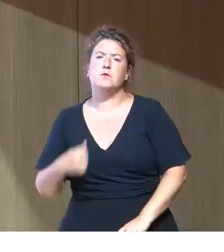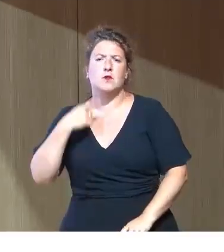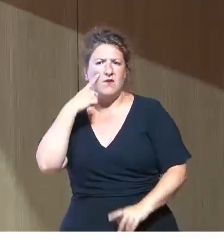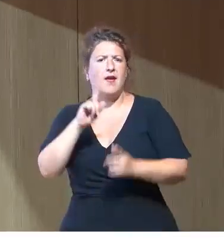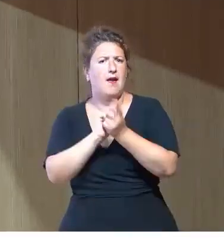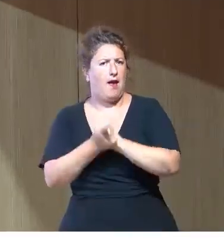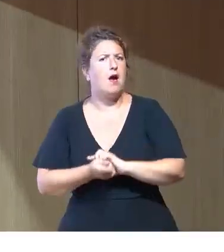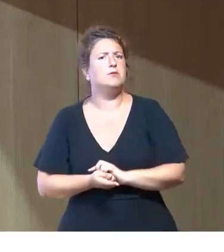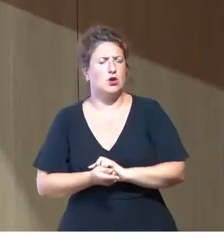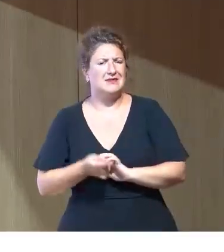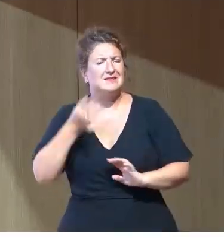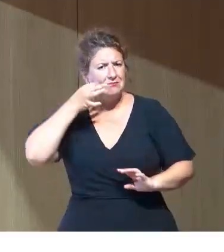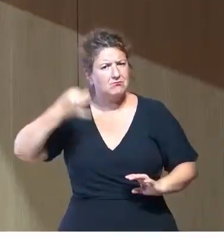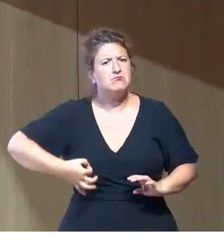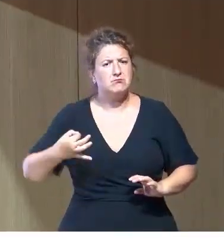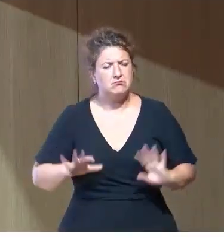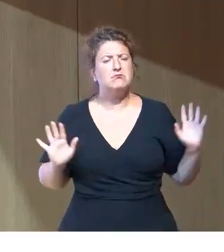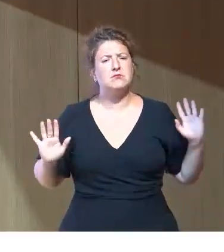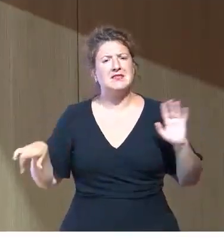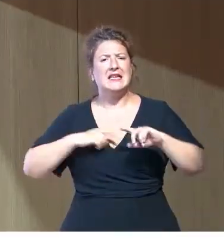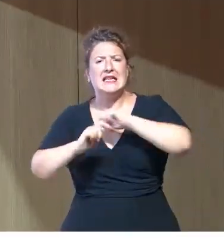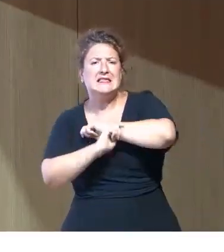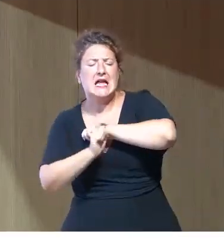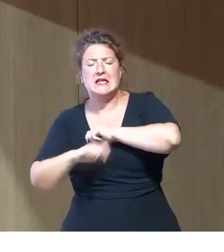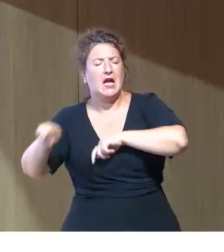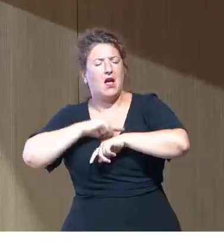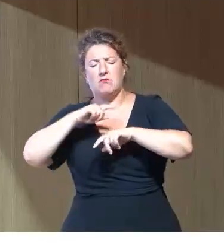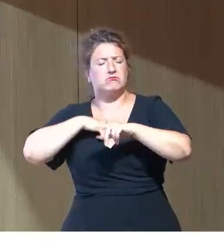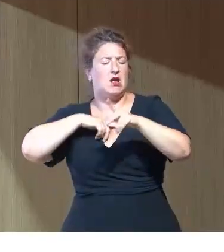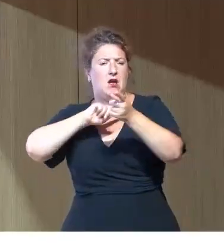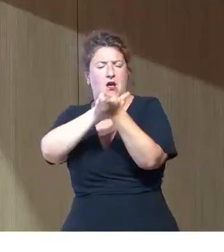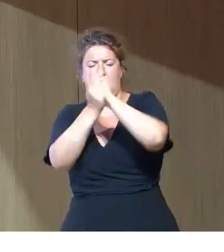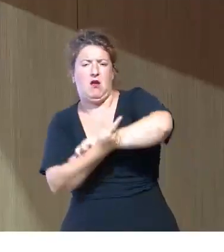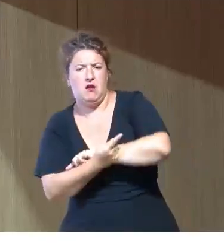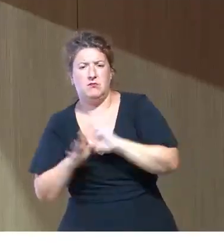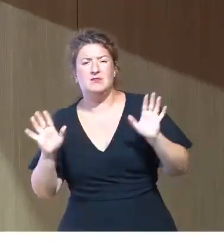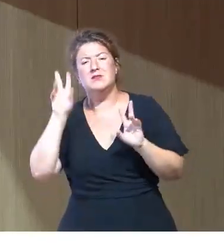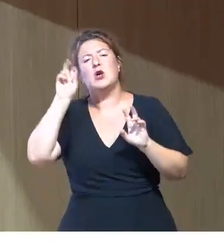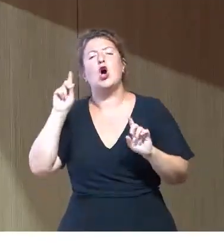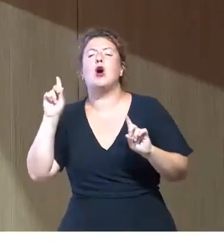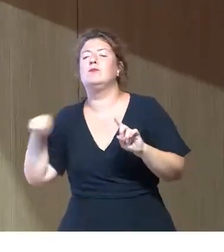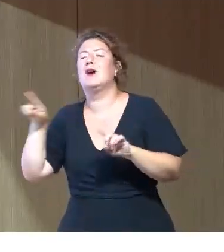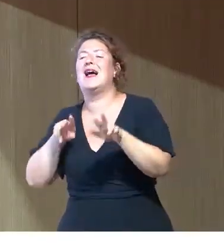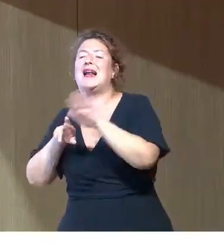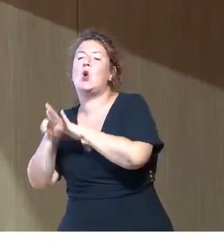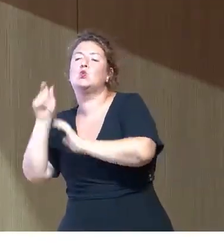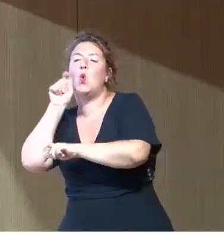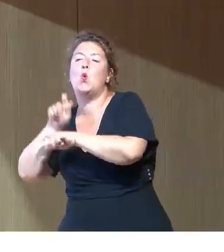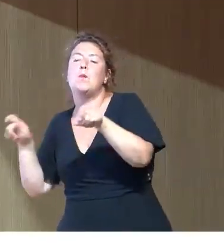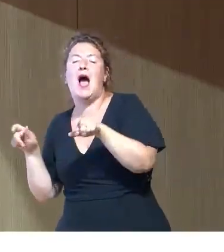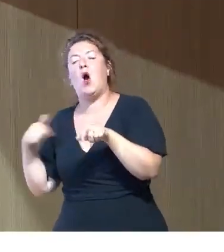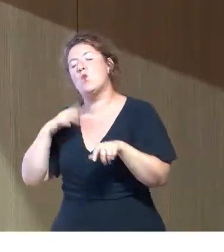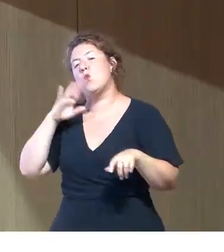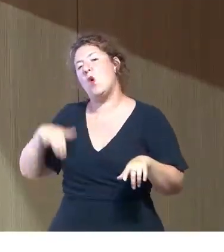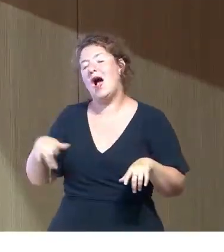o sea cambios en la visión en la estrategia de las compañías en que al final Esto no es algo de recursos humanos como Oye somos gente